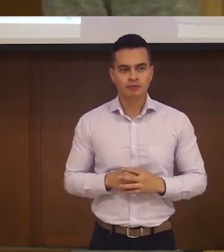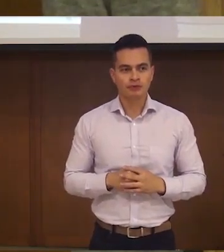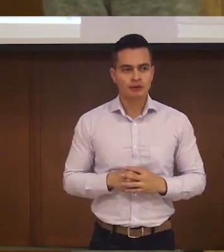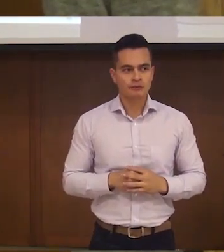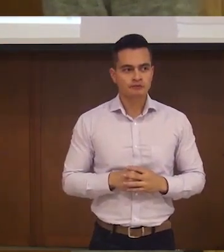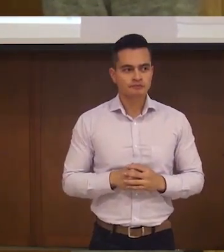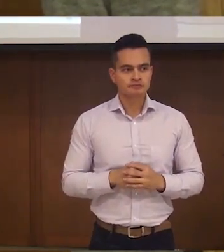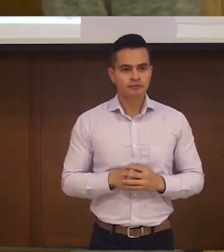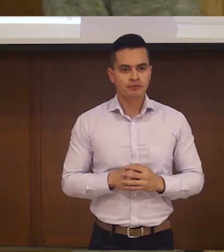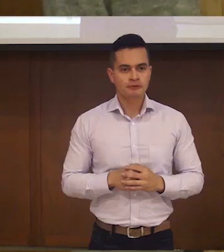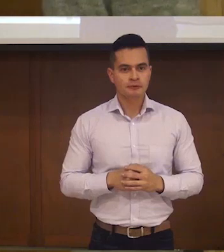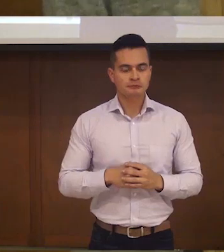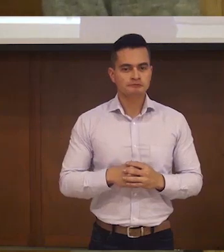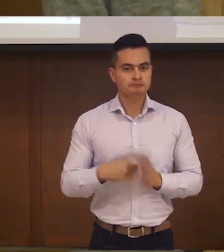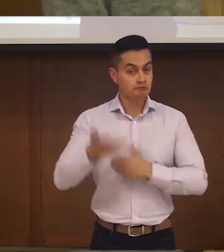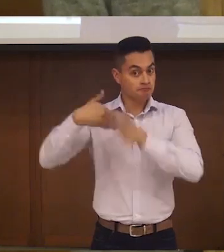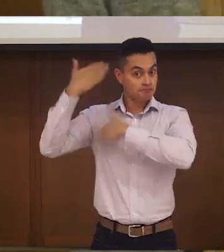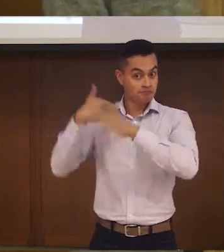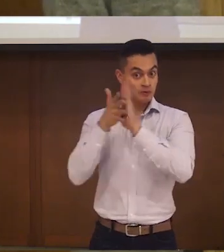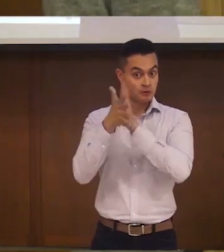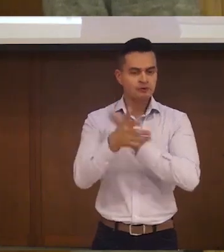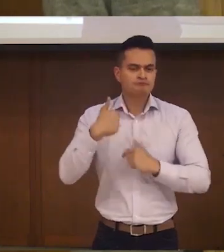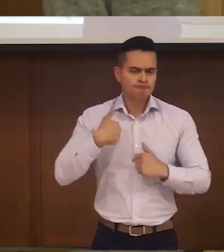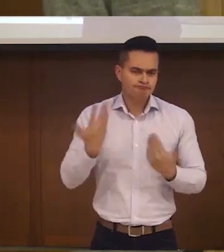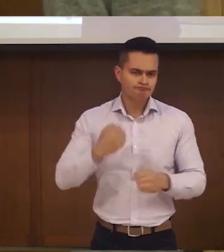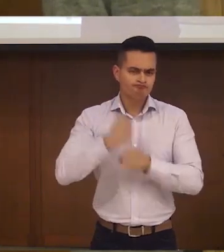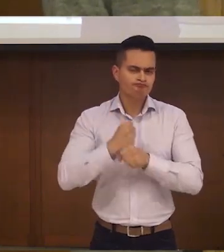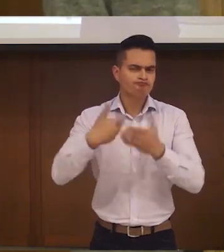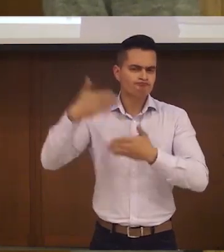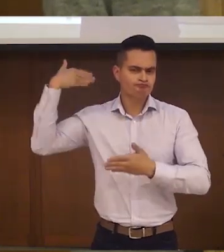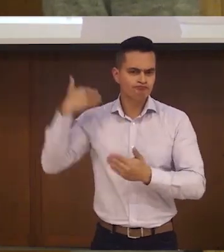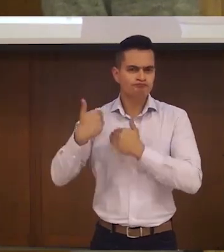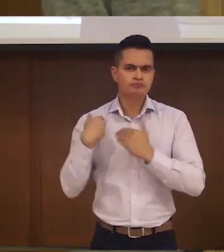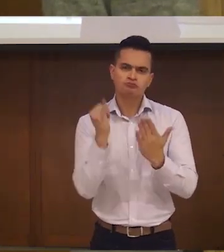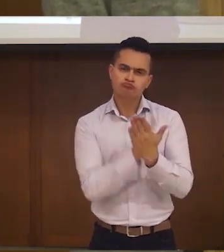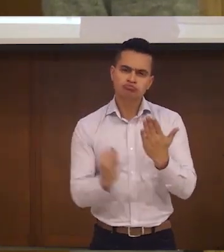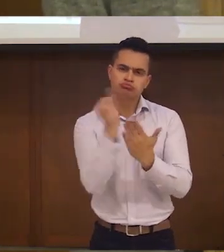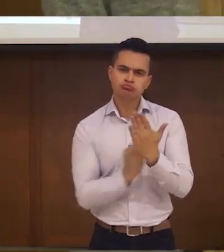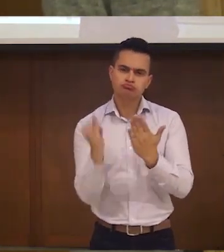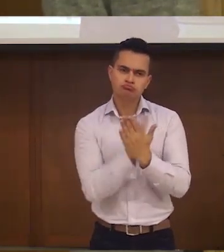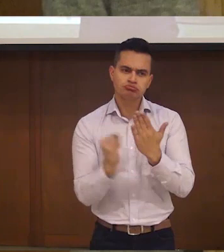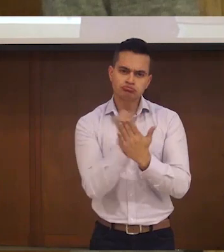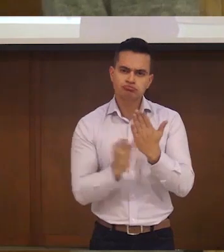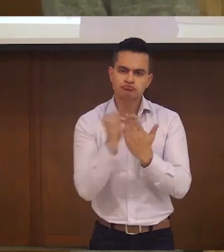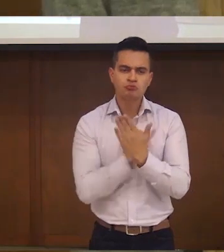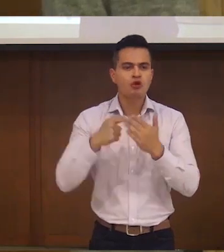principio, debo decirles, bueno, yo hace mucho tiempo que me dedico a la ilustración,